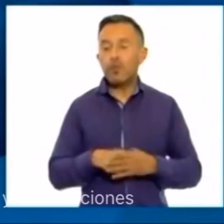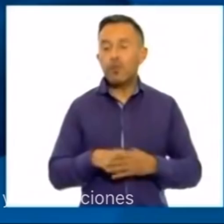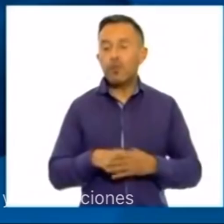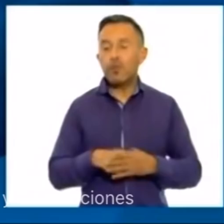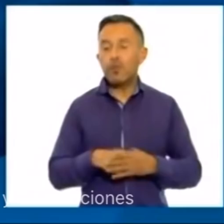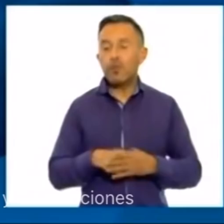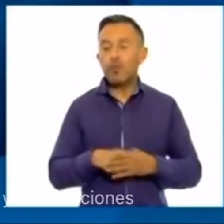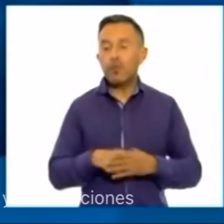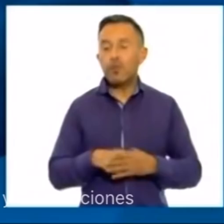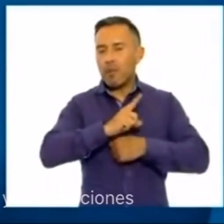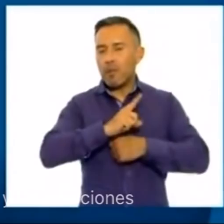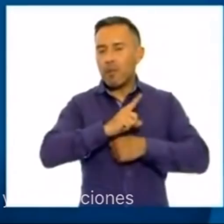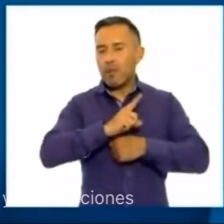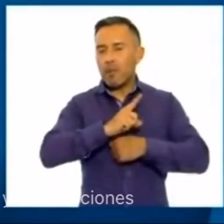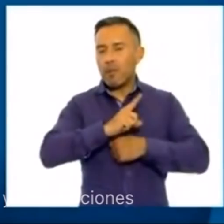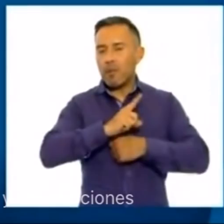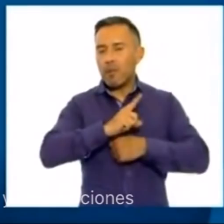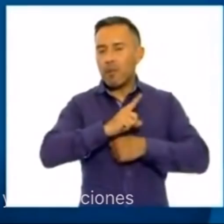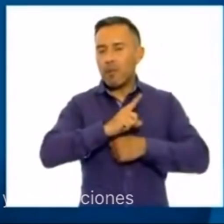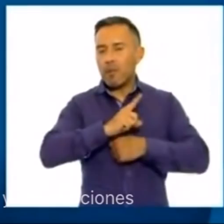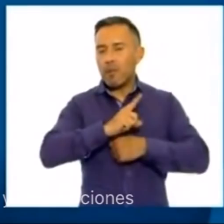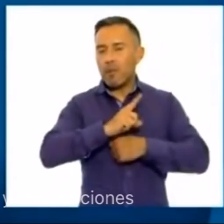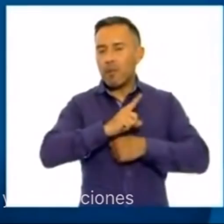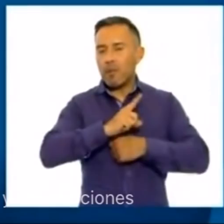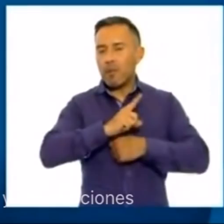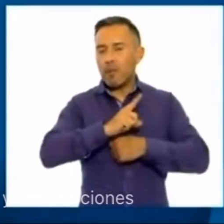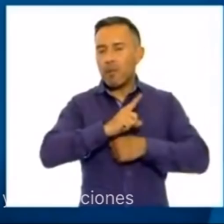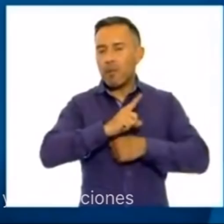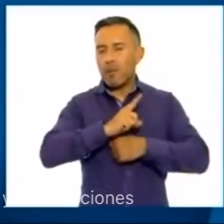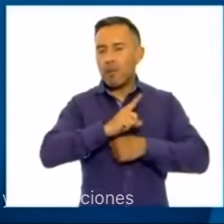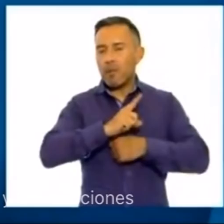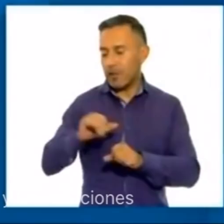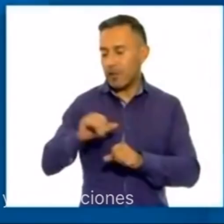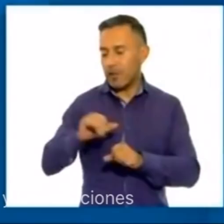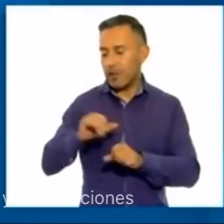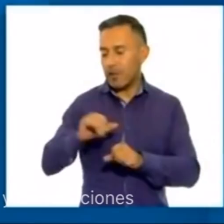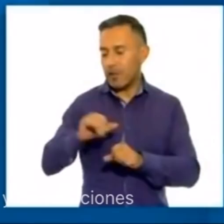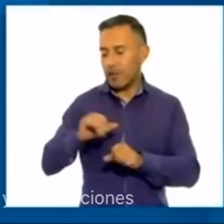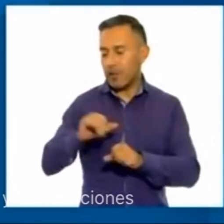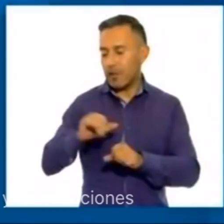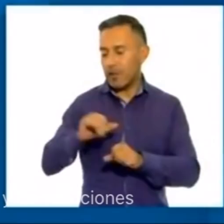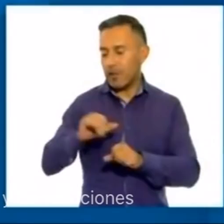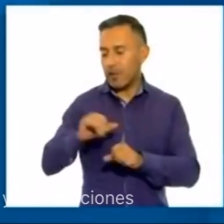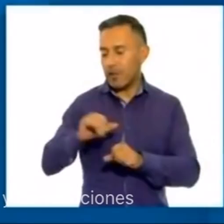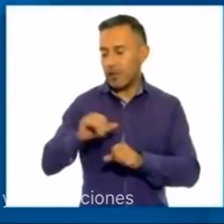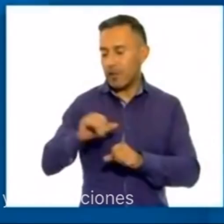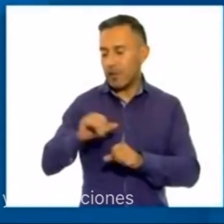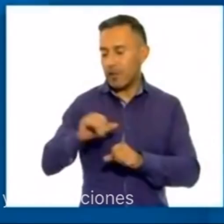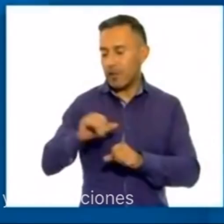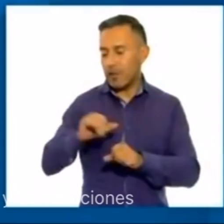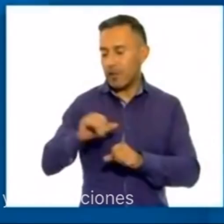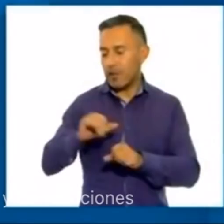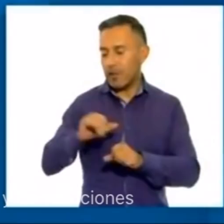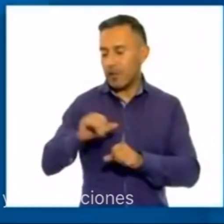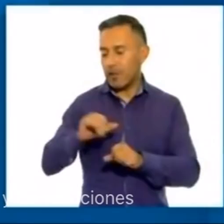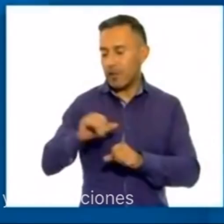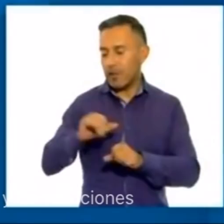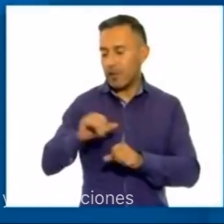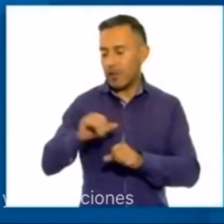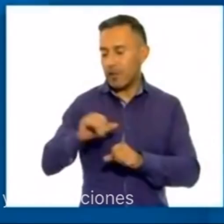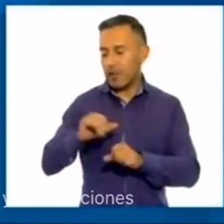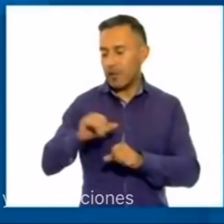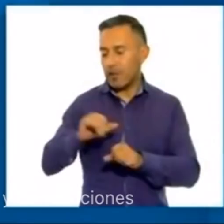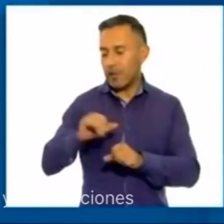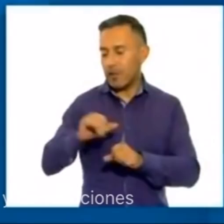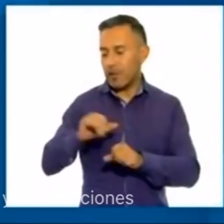y evitar enfermedades cardiovasculares. Es como una cerradura que introduce una llave. Una vez dentro de la primera célula humana, un coronavirus puede hacer